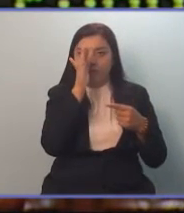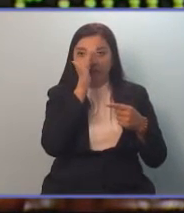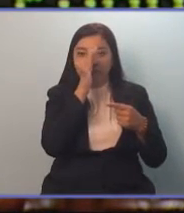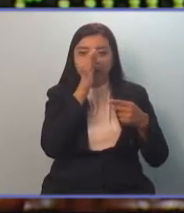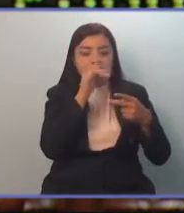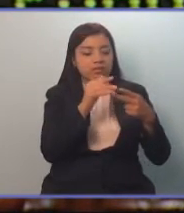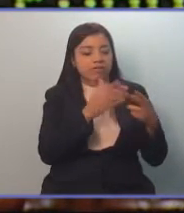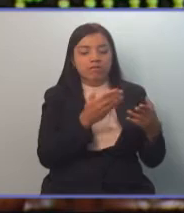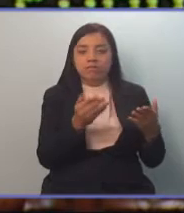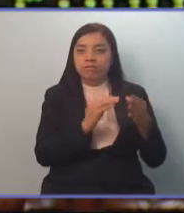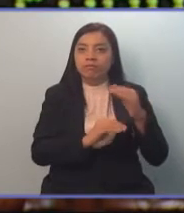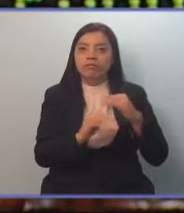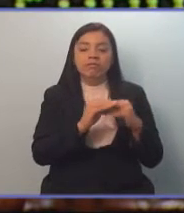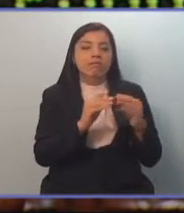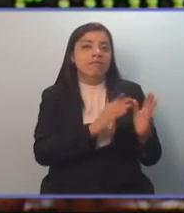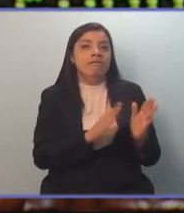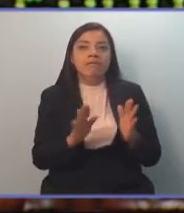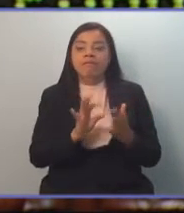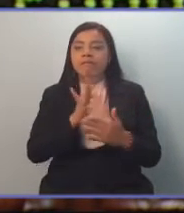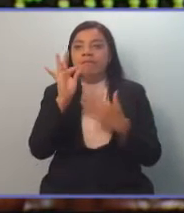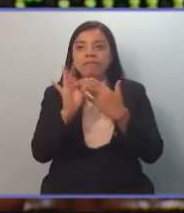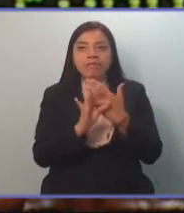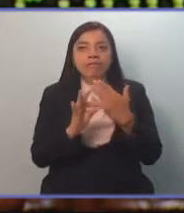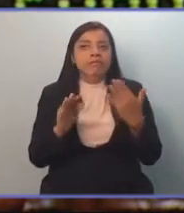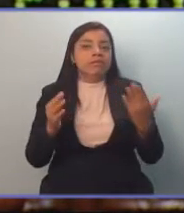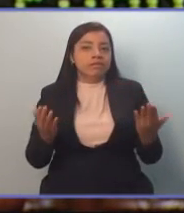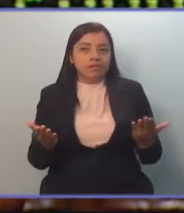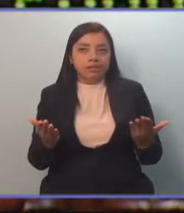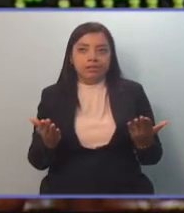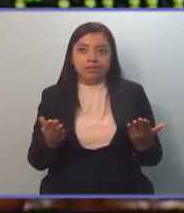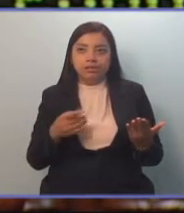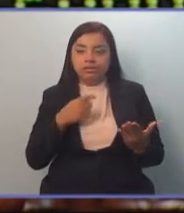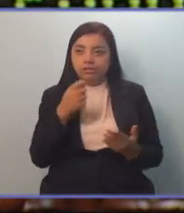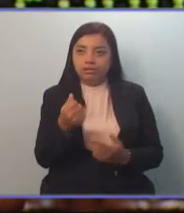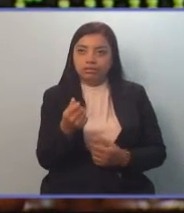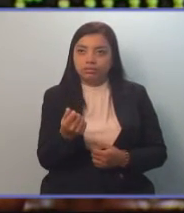los programas anuales de incentivos tales como: